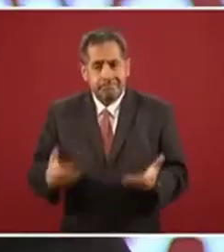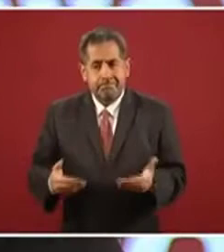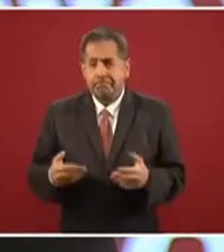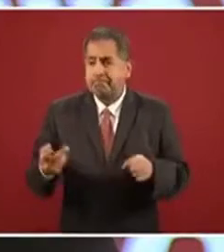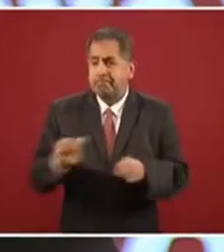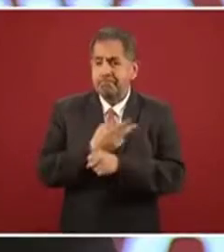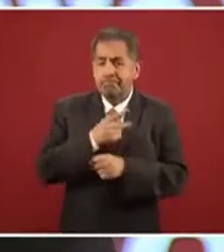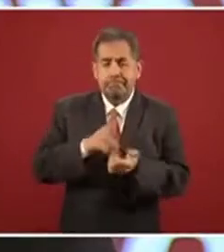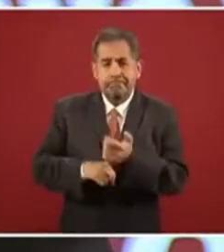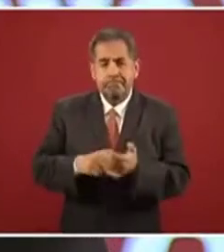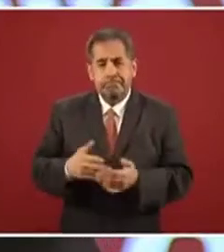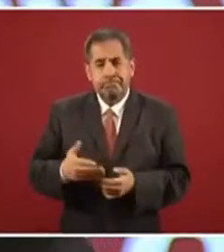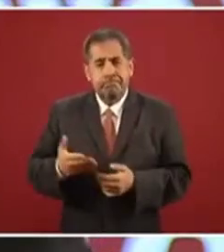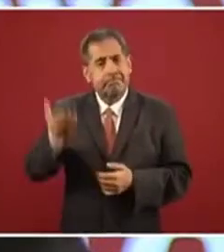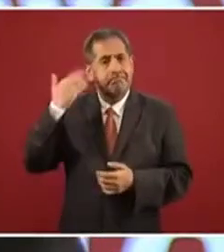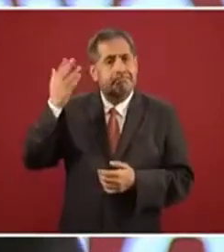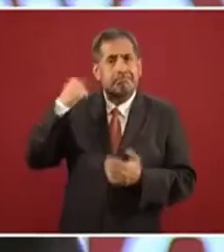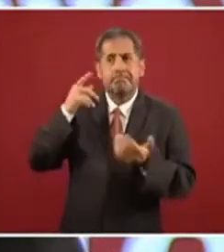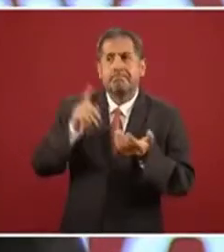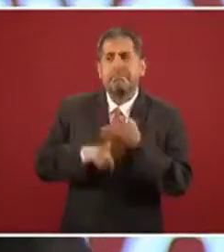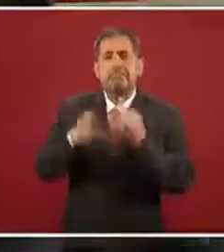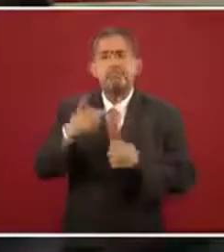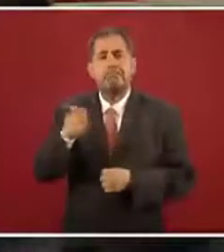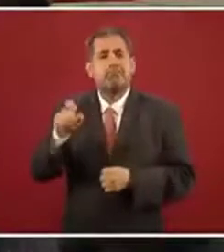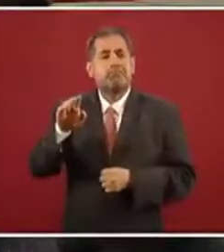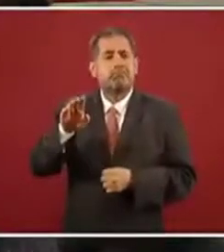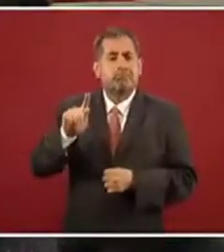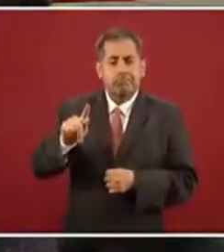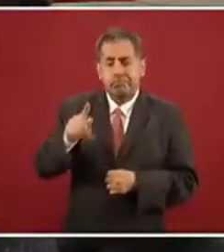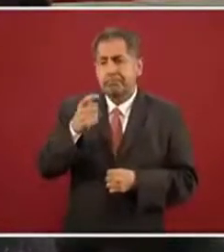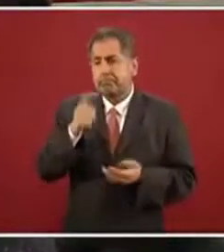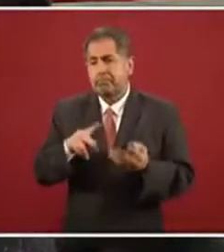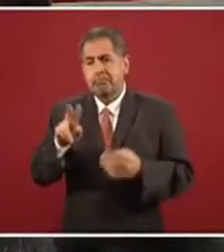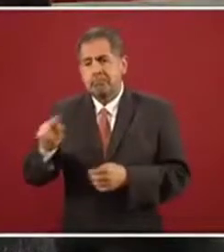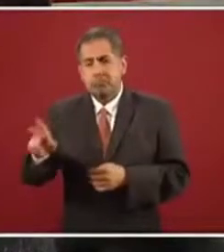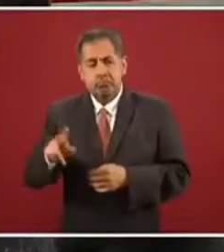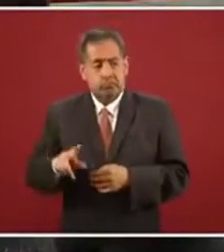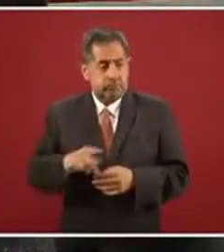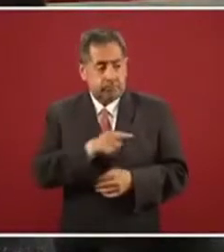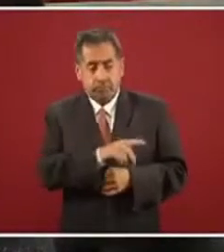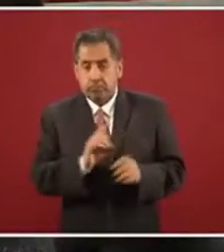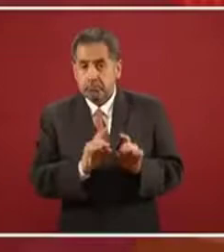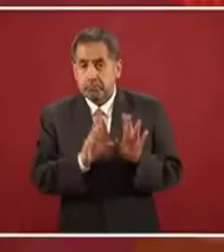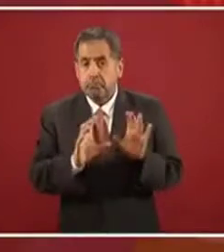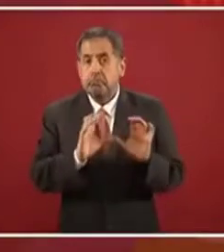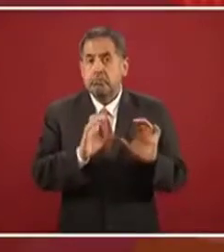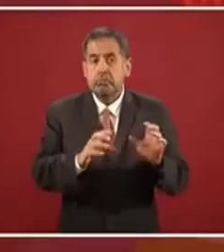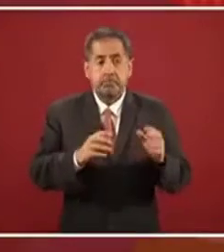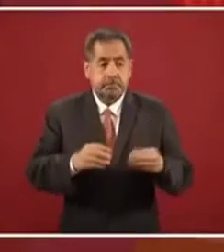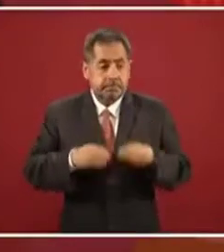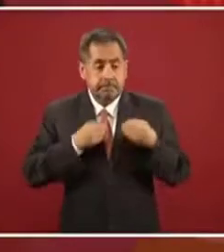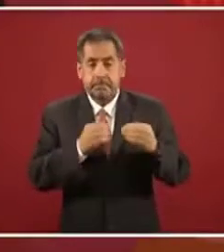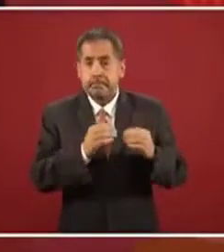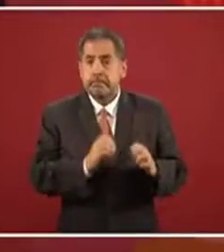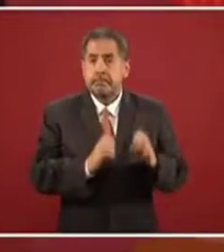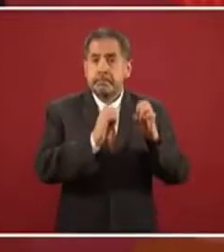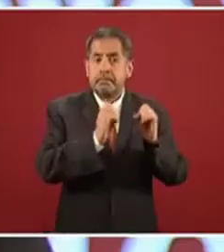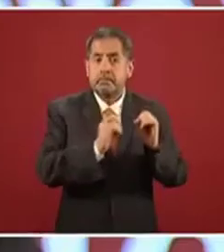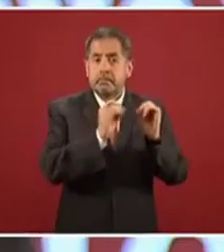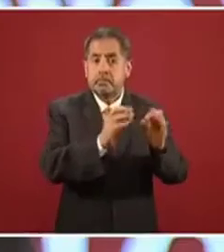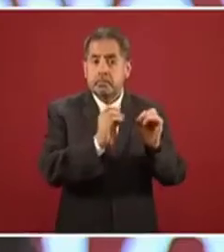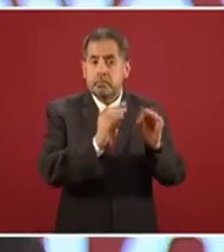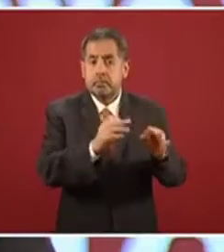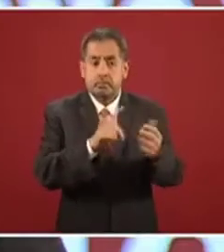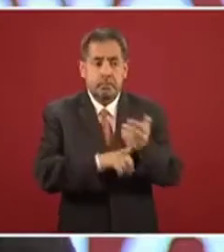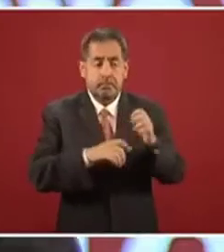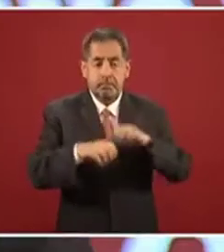golpes militares de los años 70 y 80 se puso en riesgo la integridad de las instalaciones de las